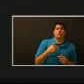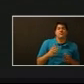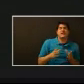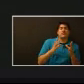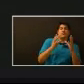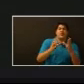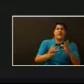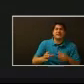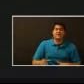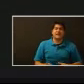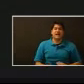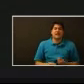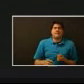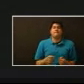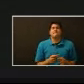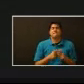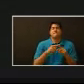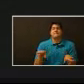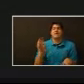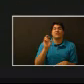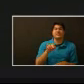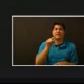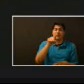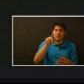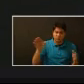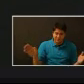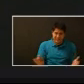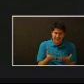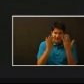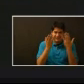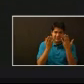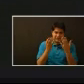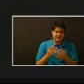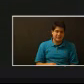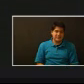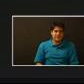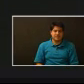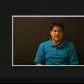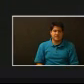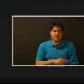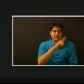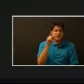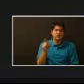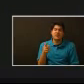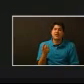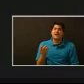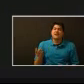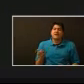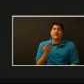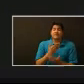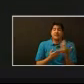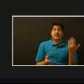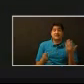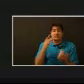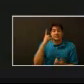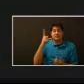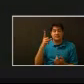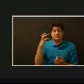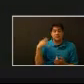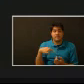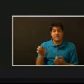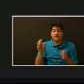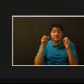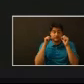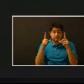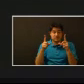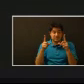entregar, pero es necesario que te levantes. ¿Y a quién estaba enviando el Señor para que Barak se levantara? ¿A quién le